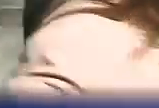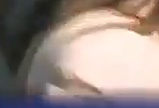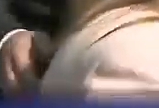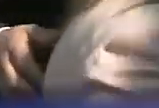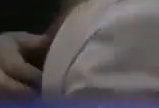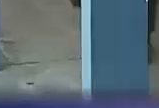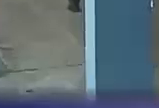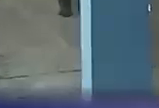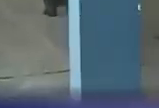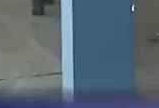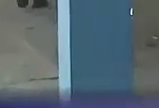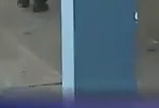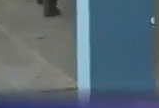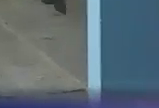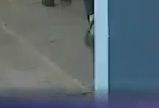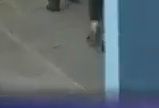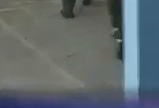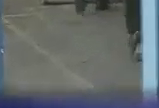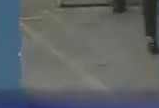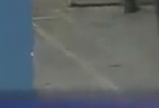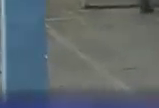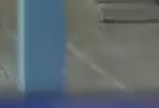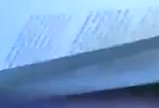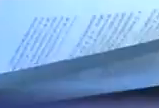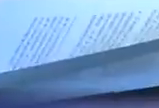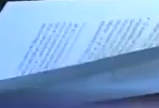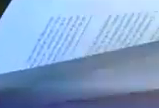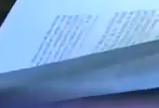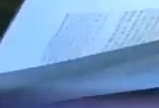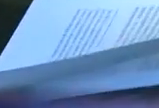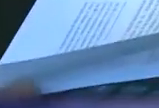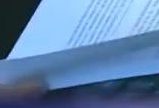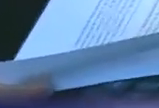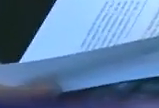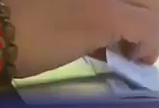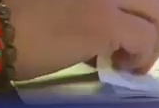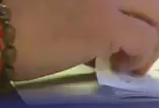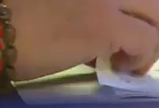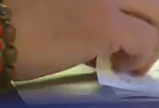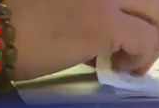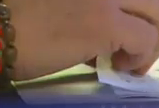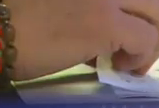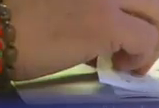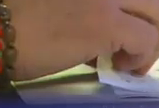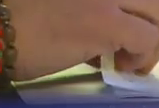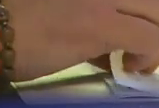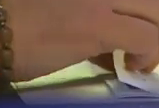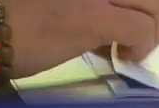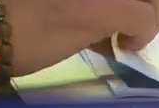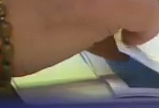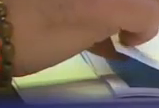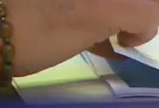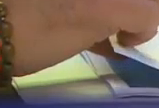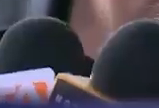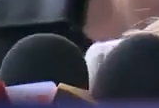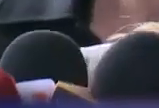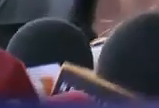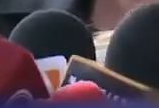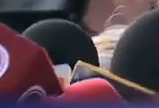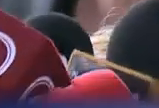las acusaciones sobre supuestas operaciones inusuales en sus cuentas bancarias, que sobrepasarían el millón